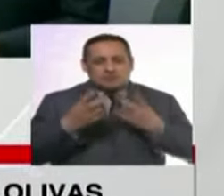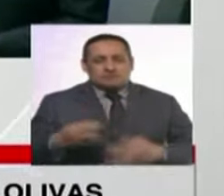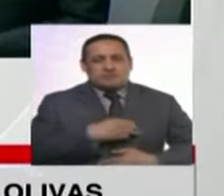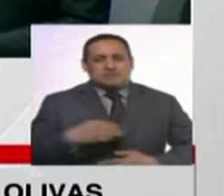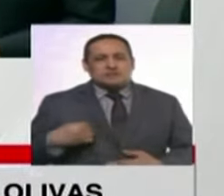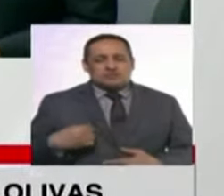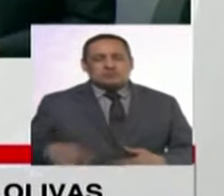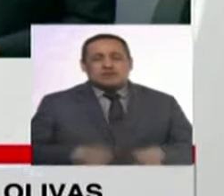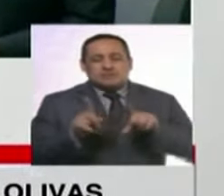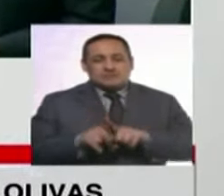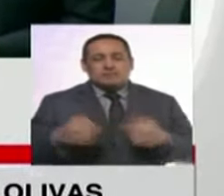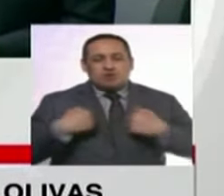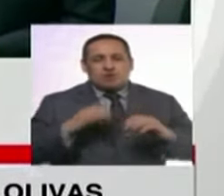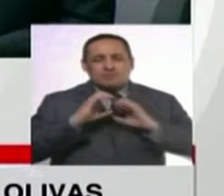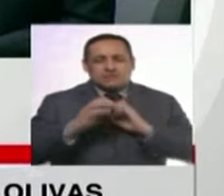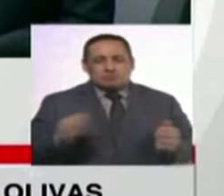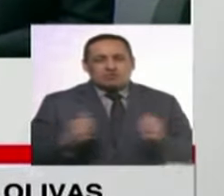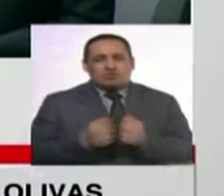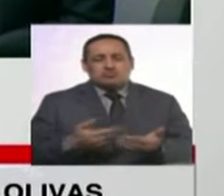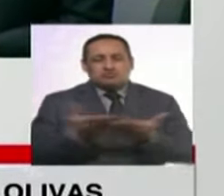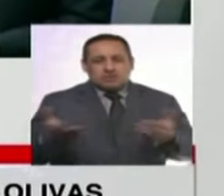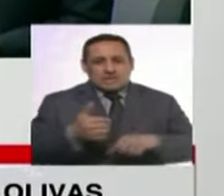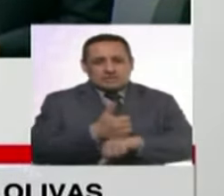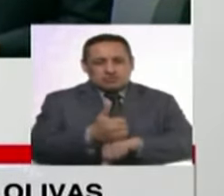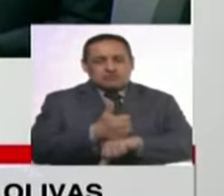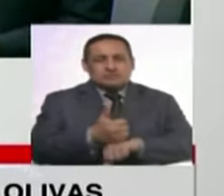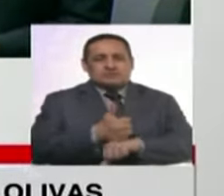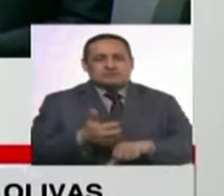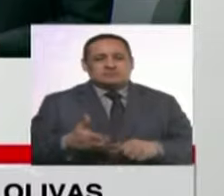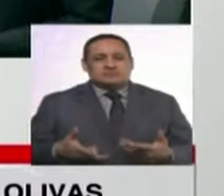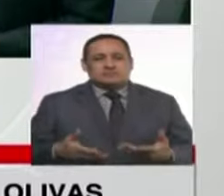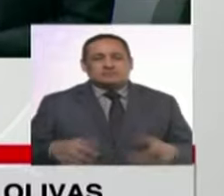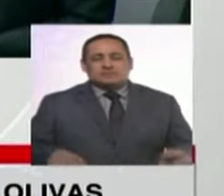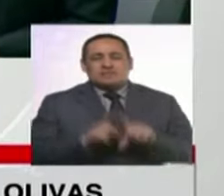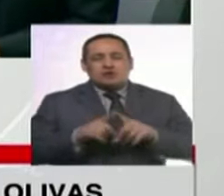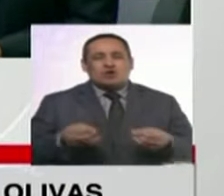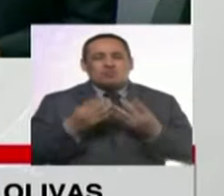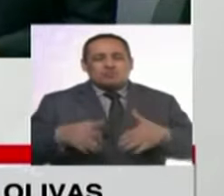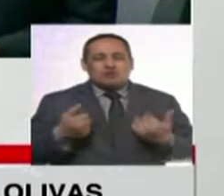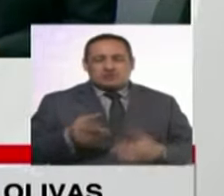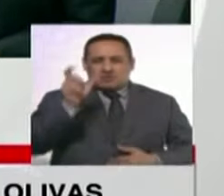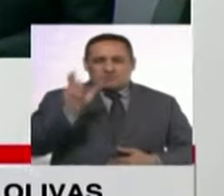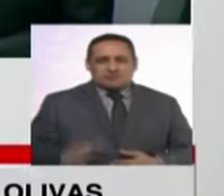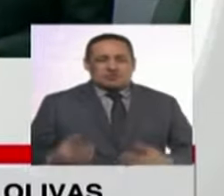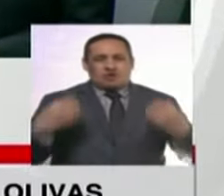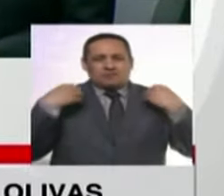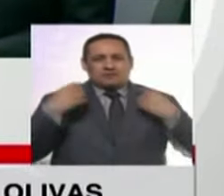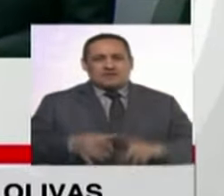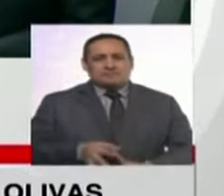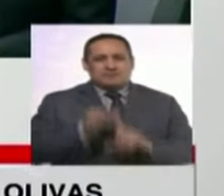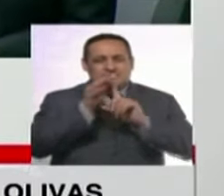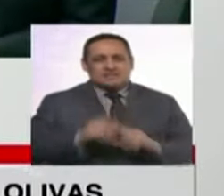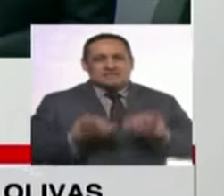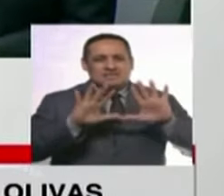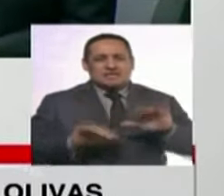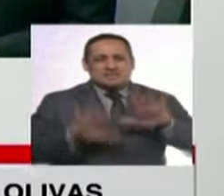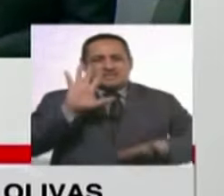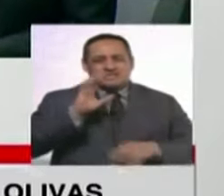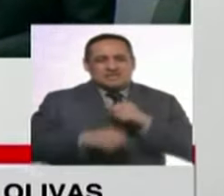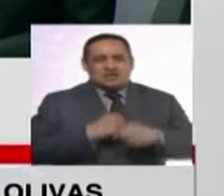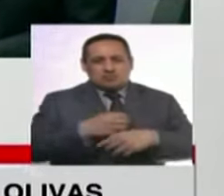también lo conversamos con sus este asesores Cómo puede un oficial que se especializa como 10-15 años